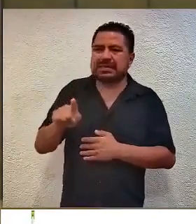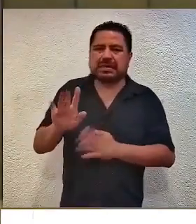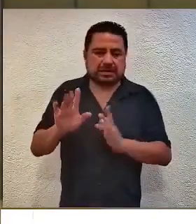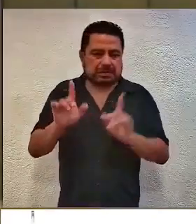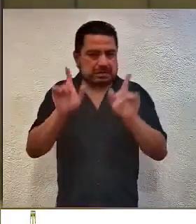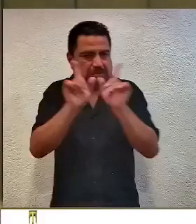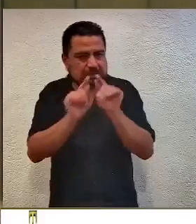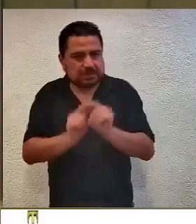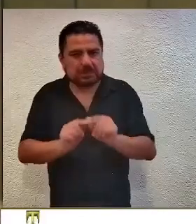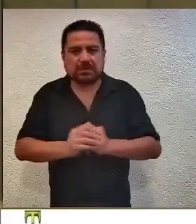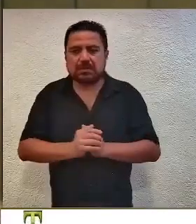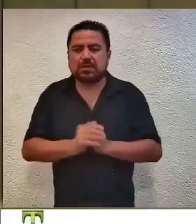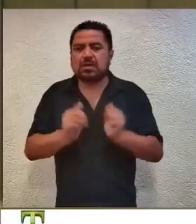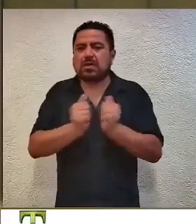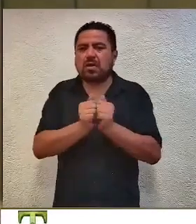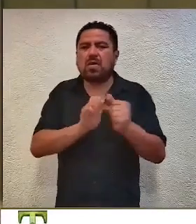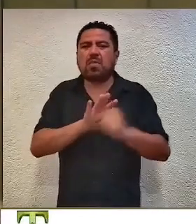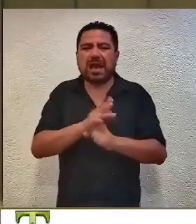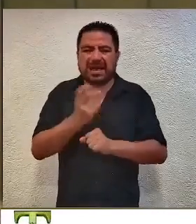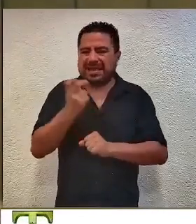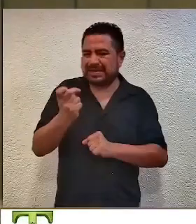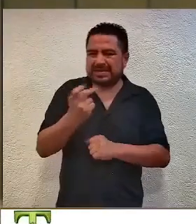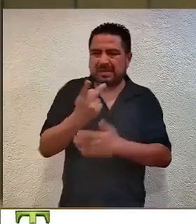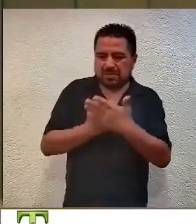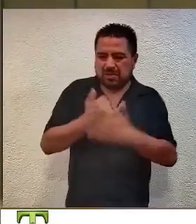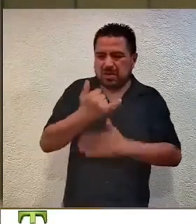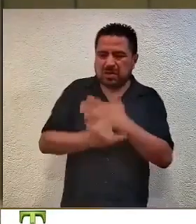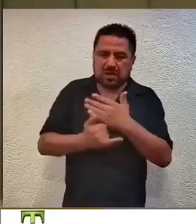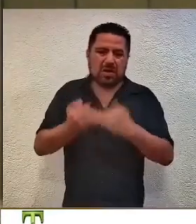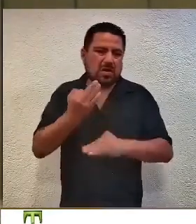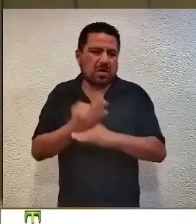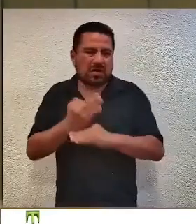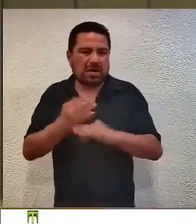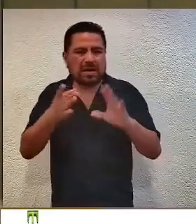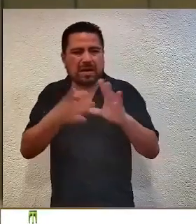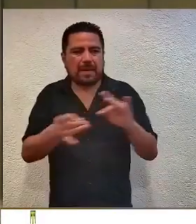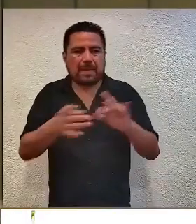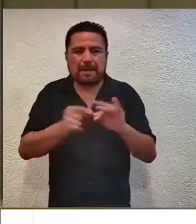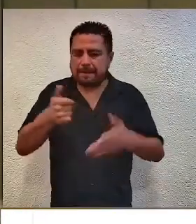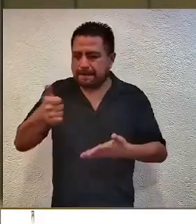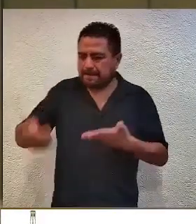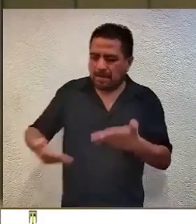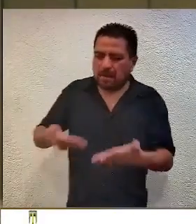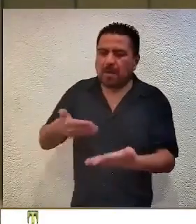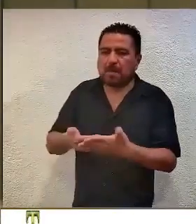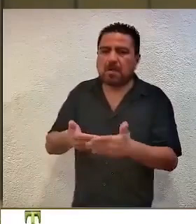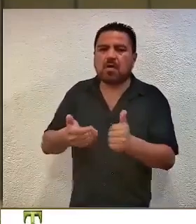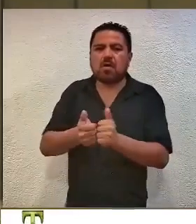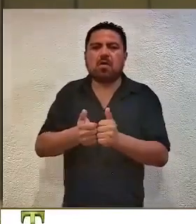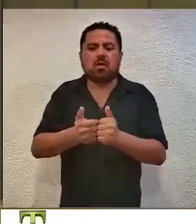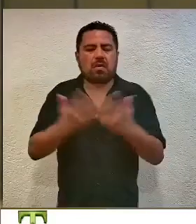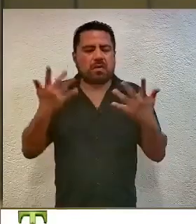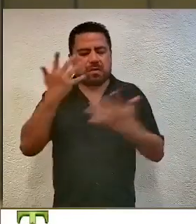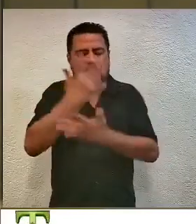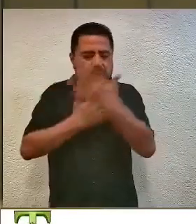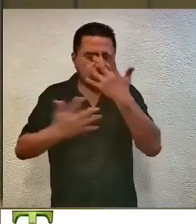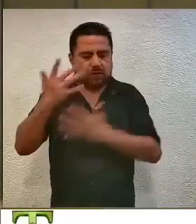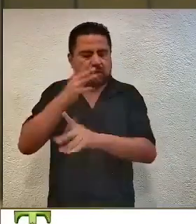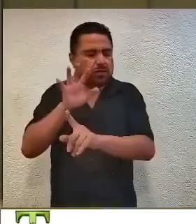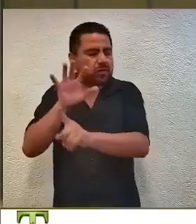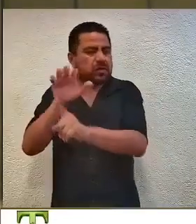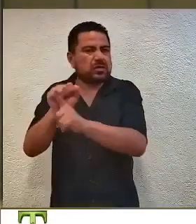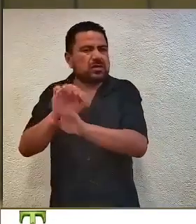concreto. Con base en lo anterior, el proyecto que se nos propone confunde los alcances de lo que